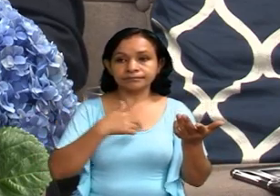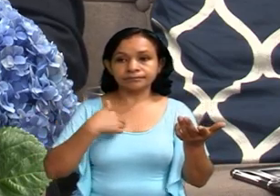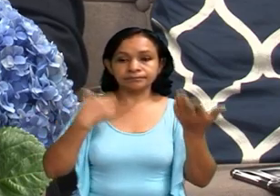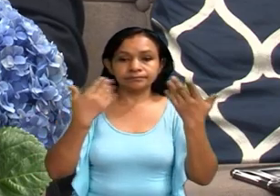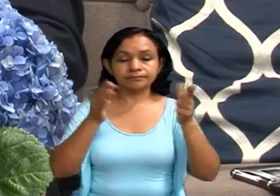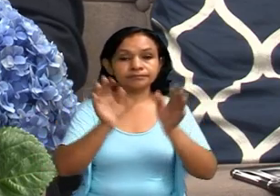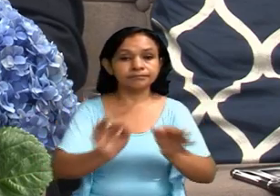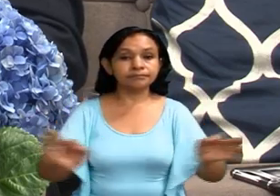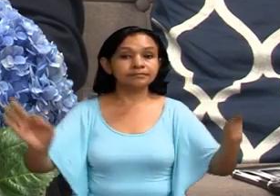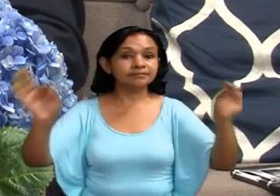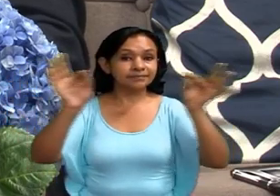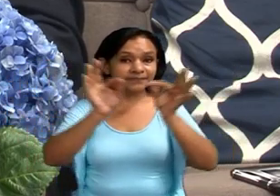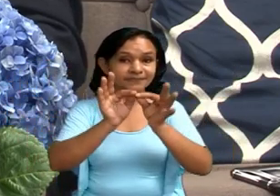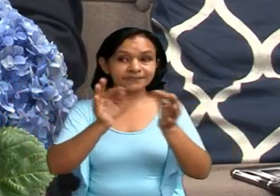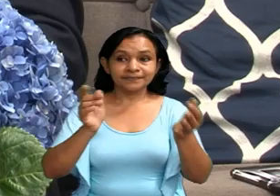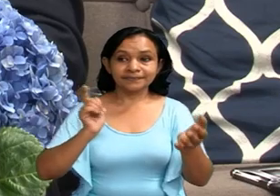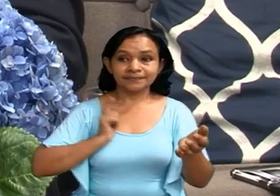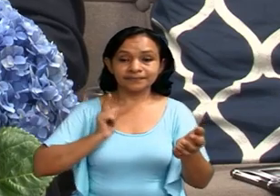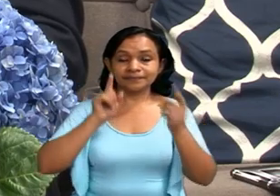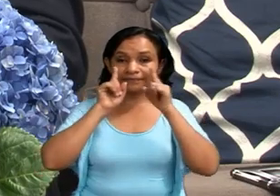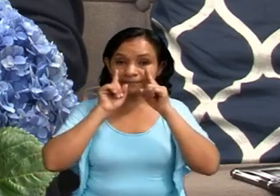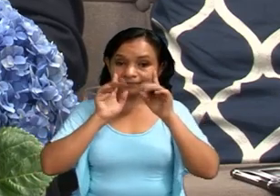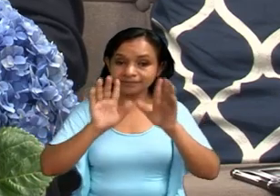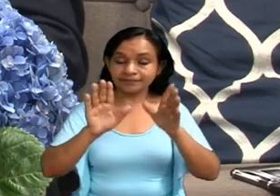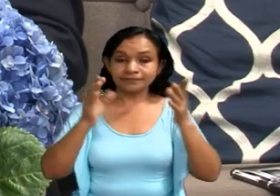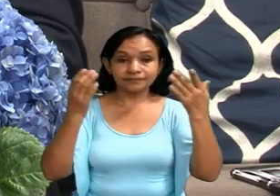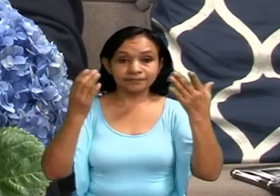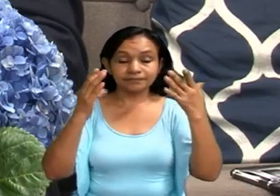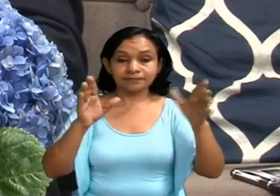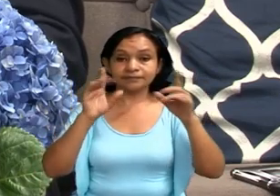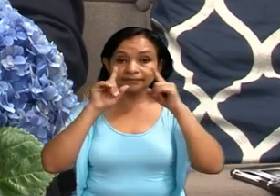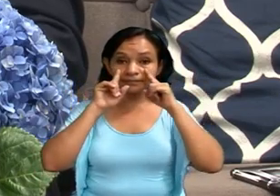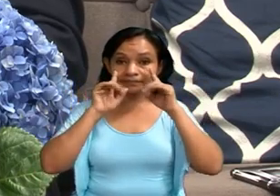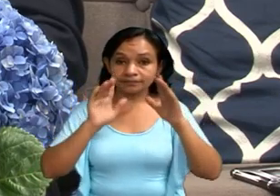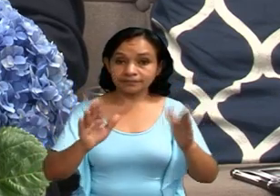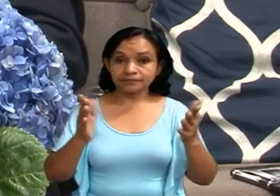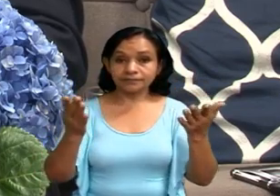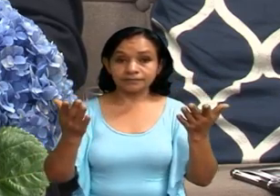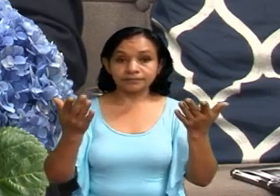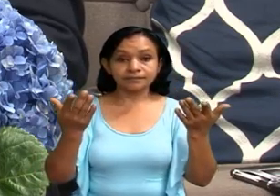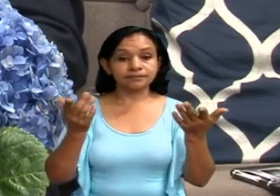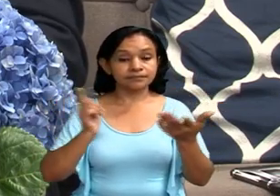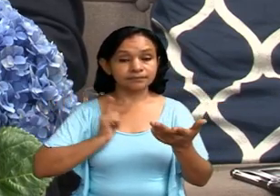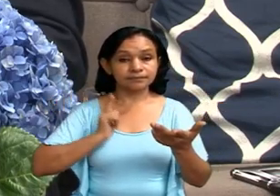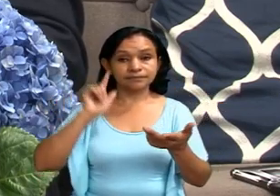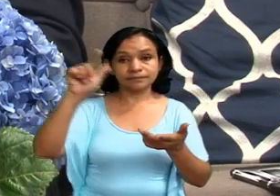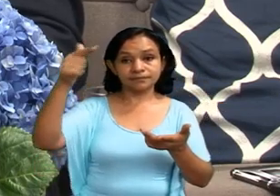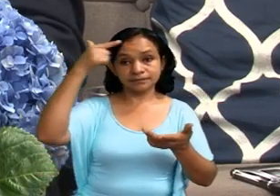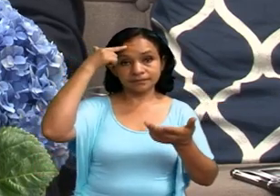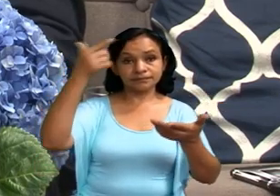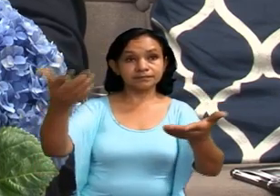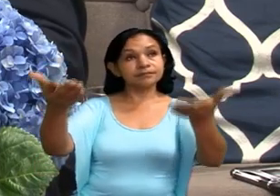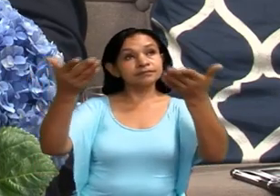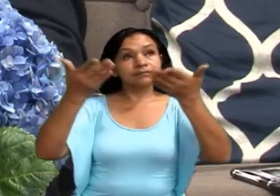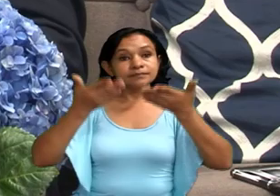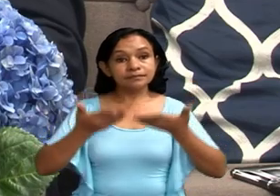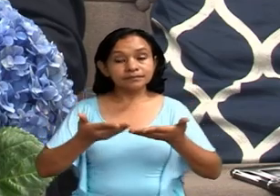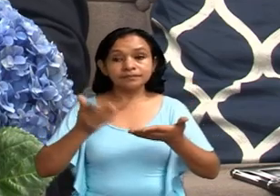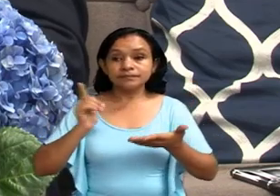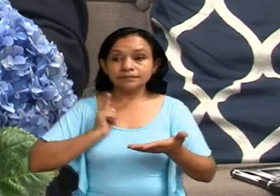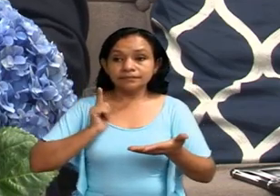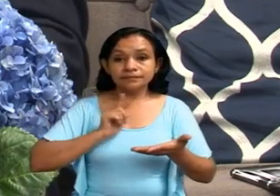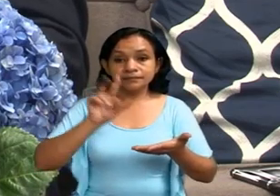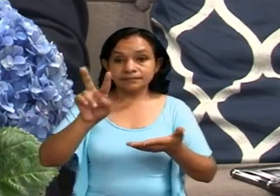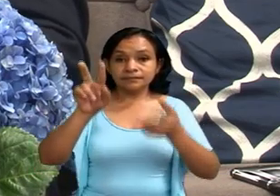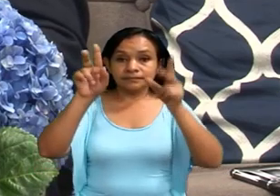más importantes, que también es el cuidado de los instrumentos, es el cuidado de los recursos que el Estado nos ha asignado. Entonces tenemos